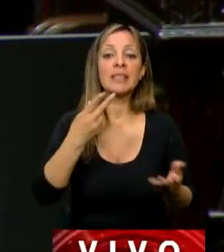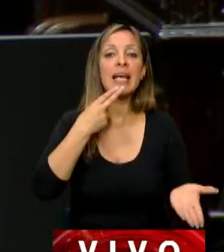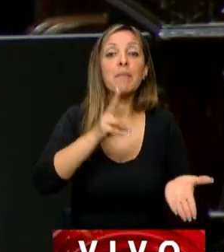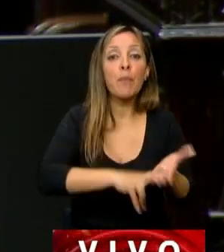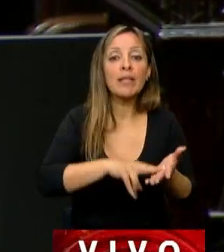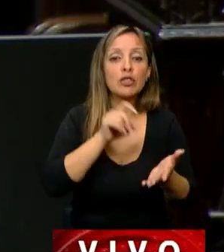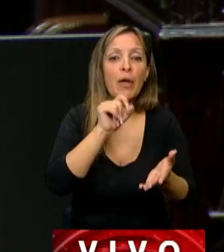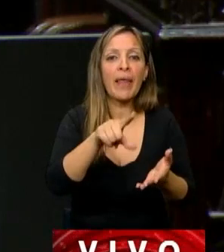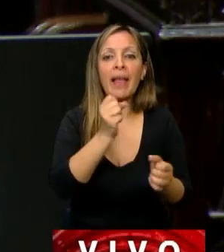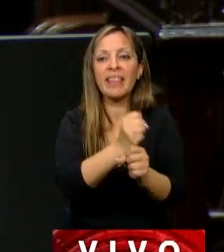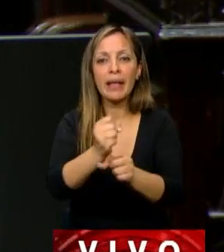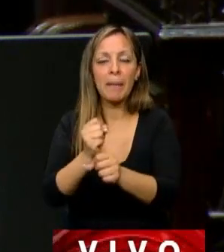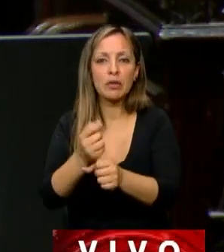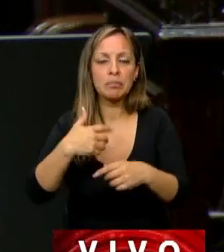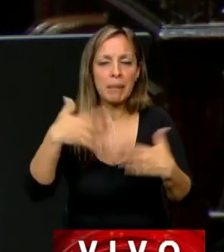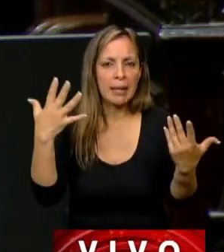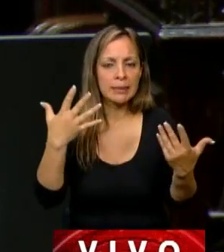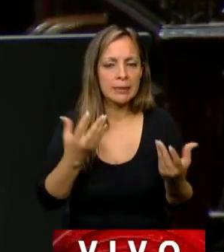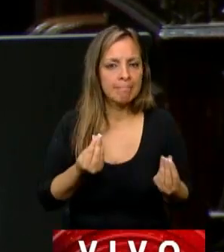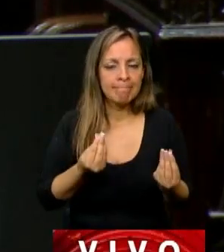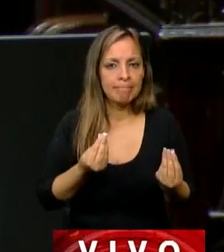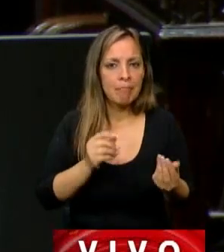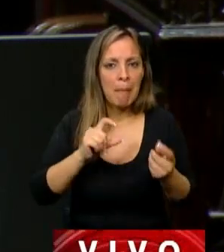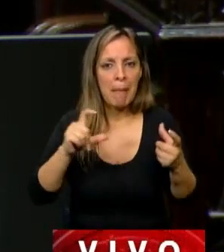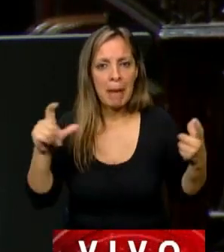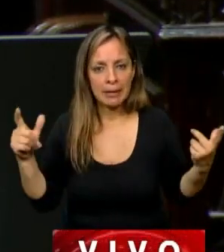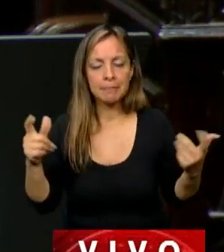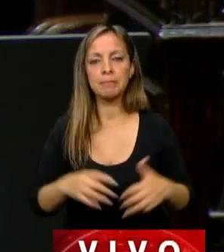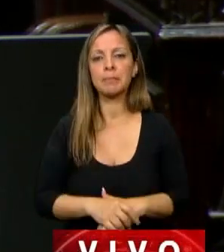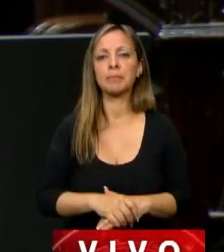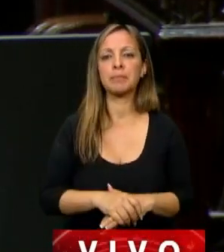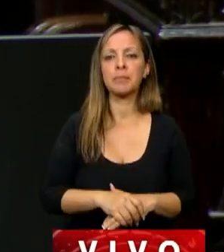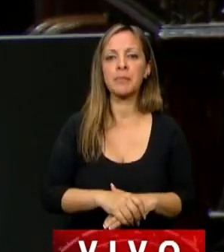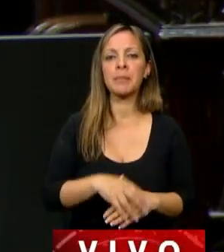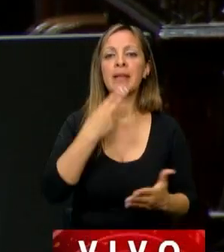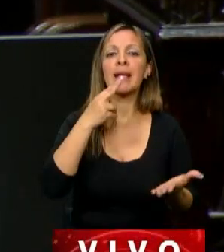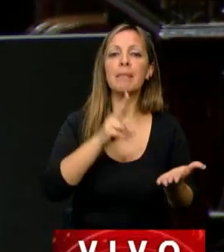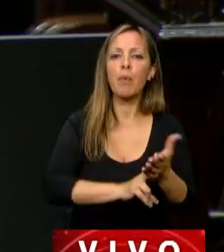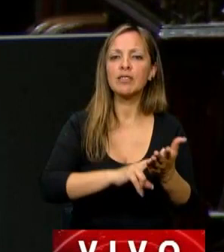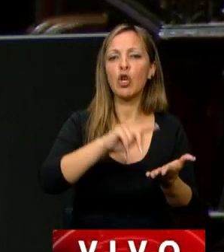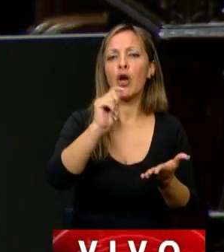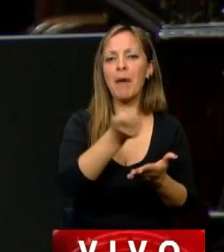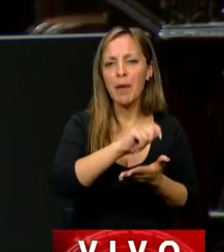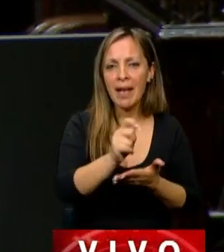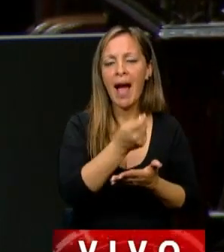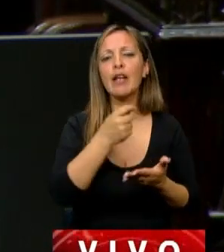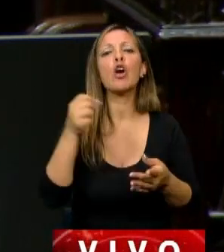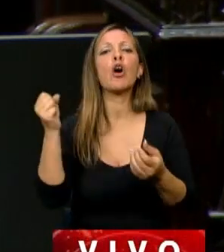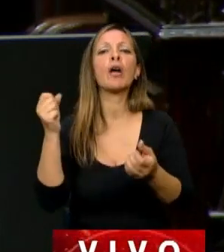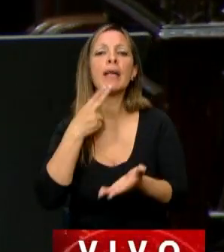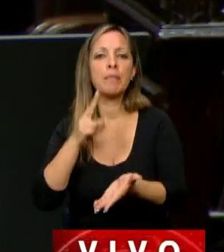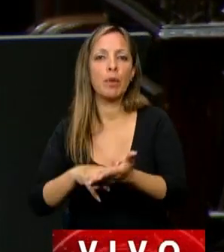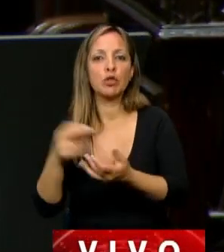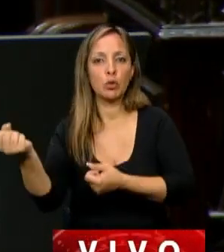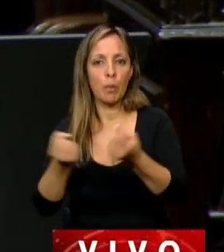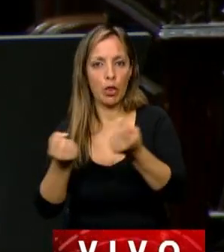más relevantes. Me refiero a impuesto inmobiliario, impuesto automotor.